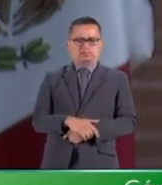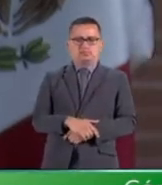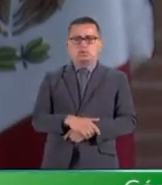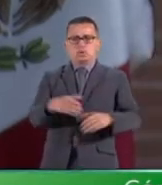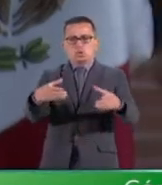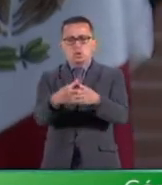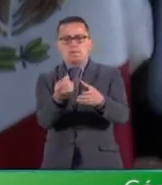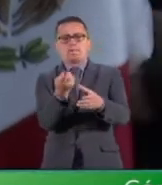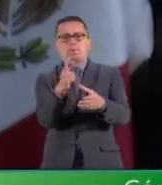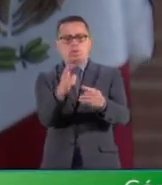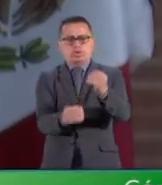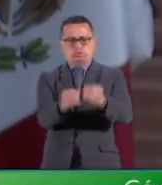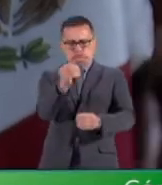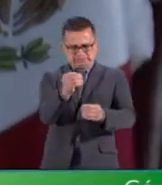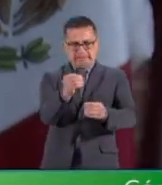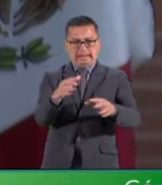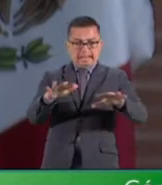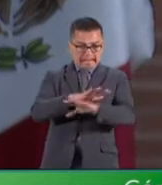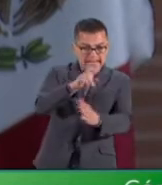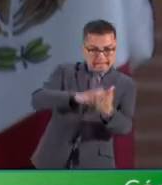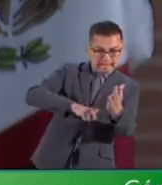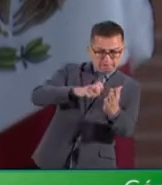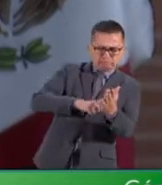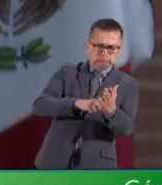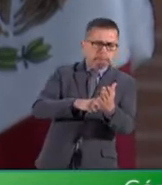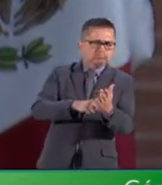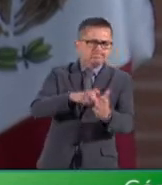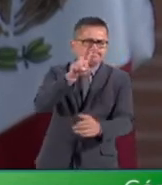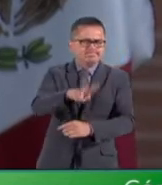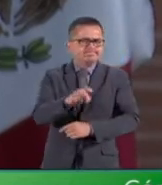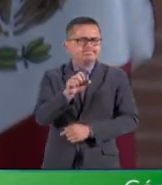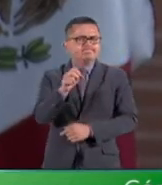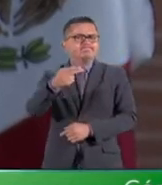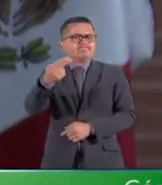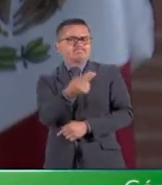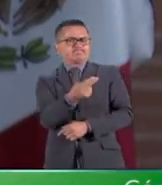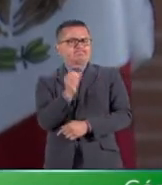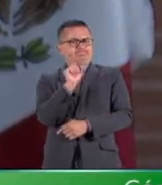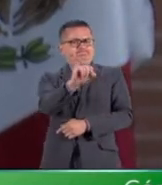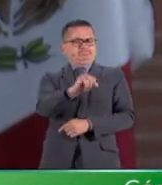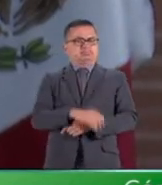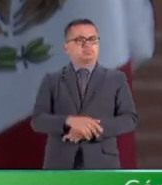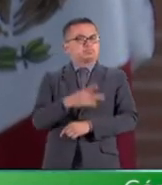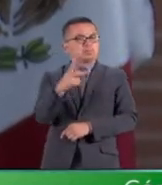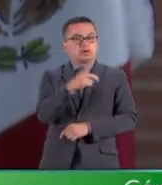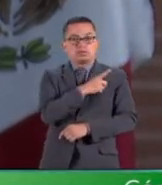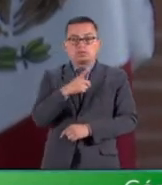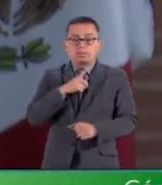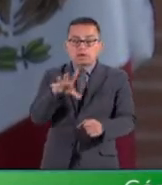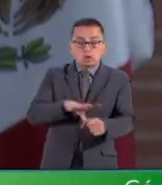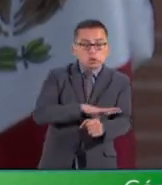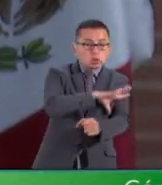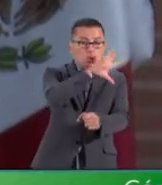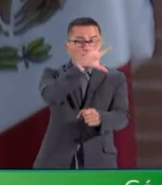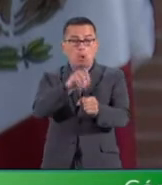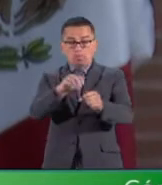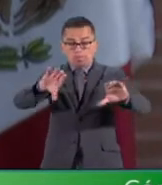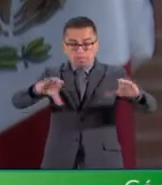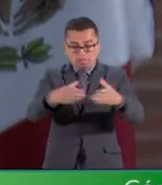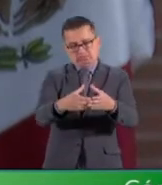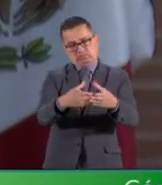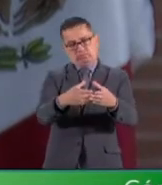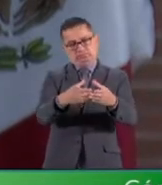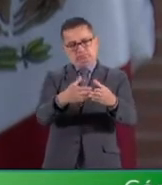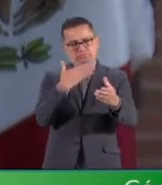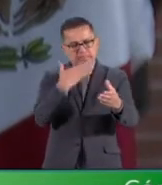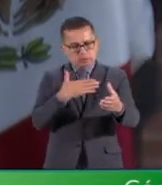al Poder Judicial, pero que incluya todo el sistema de justicia. No es un asunto nada más